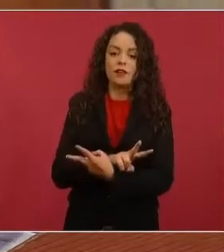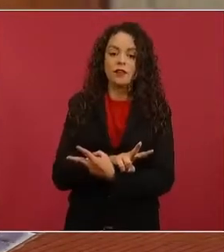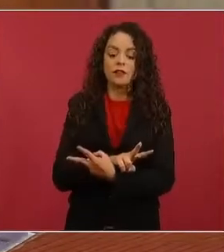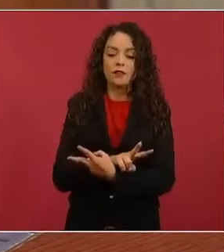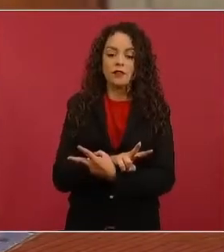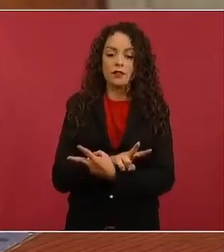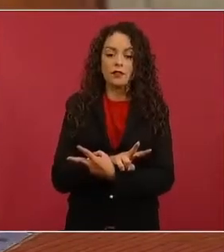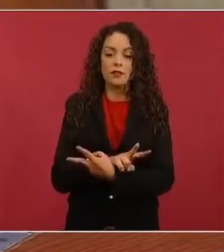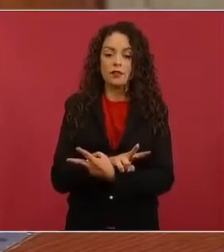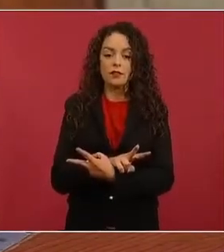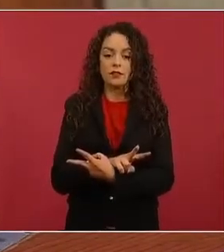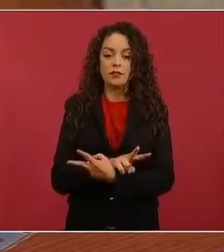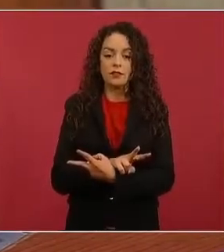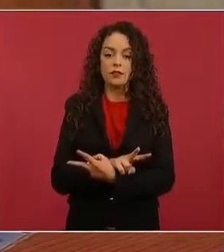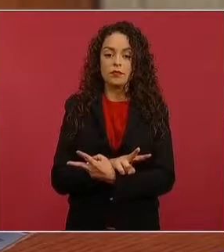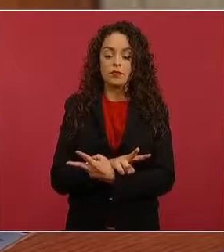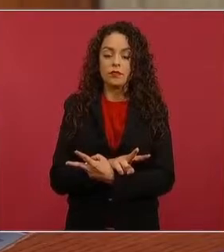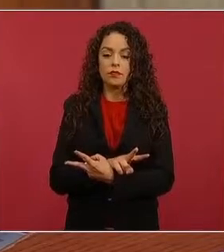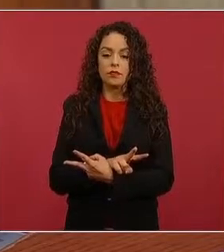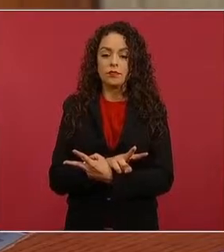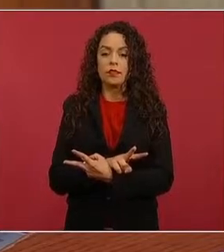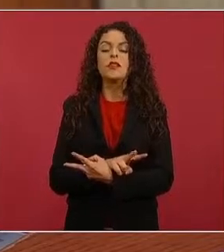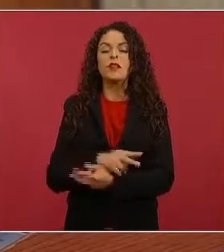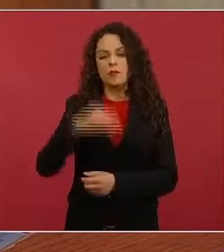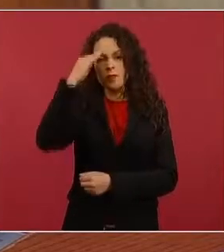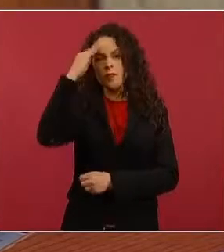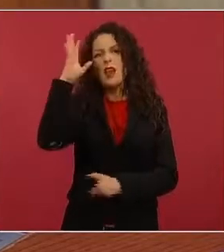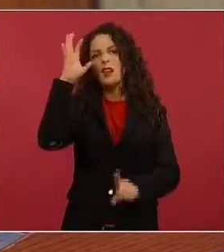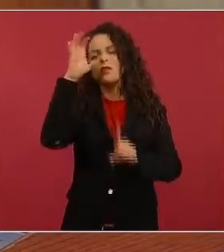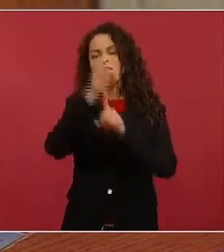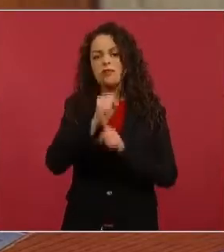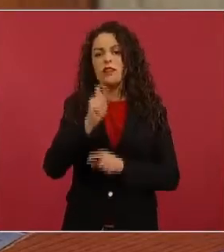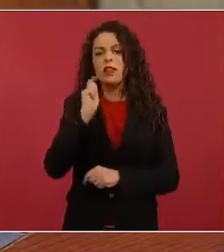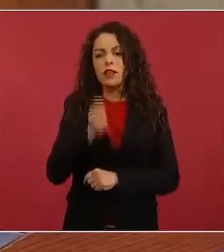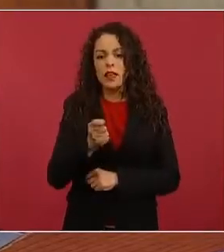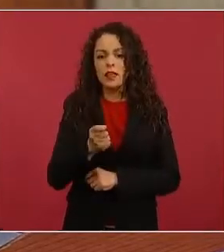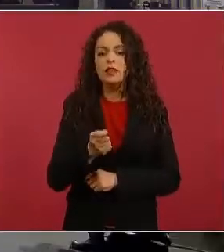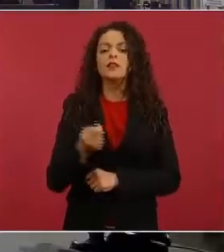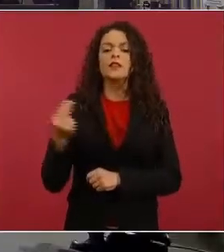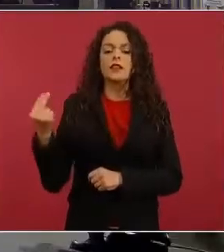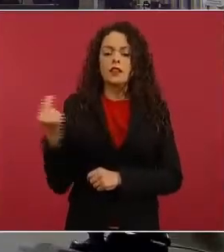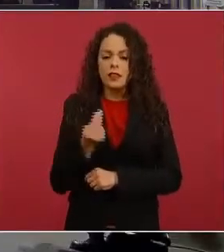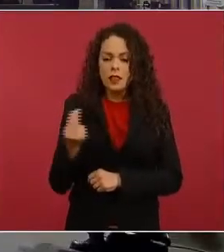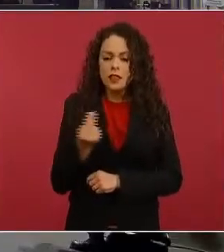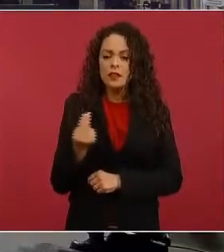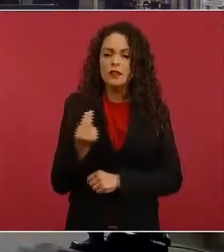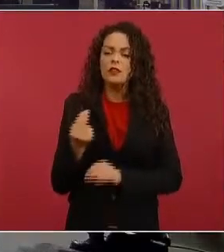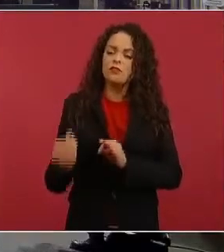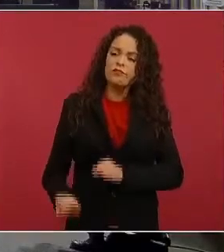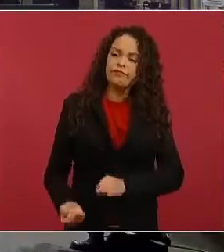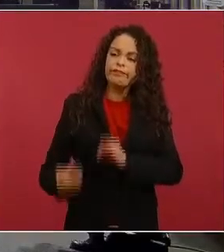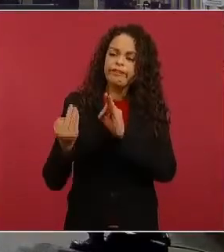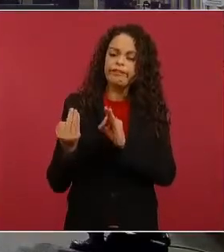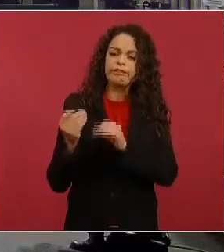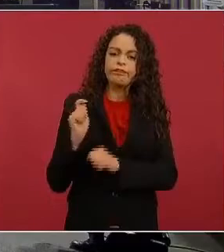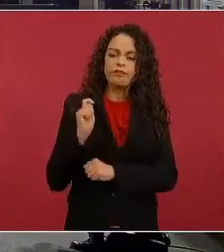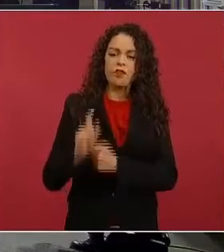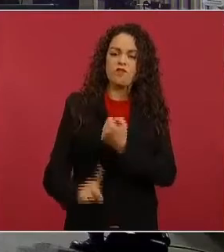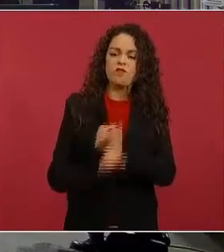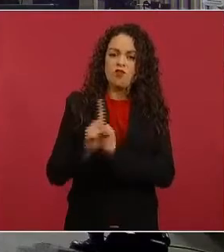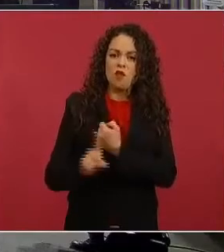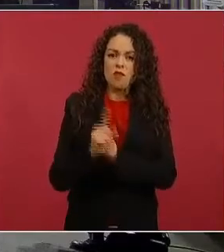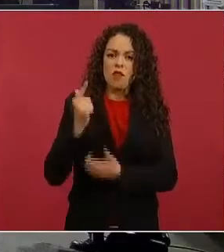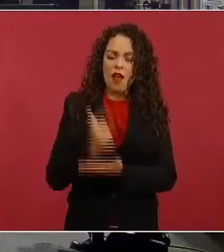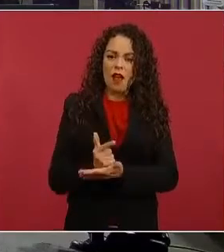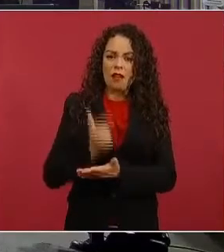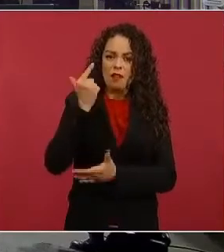los hechos, como en pocos países del mundo, el propósito de contribuir a enfrentar de manera auténtica el grave problema